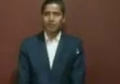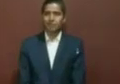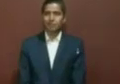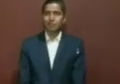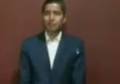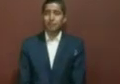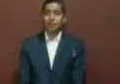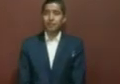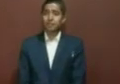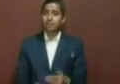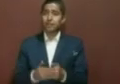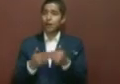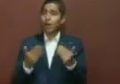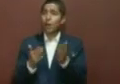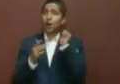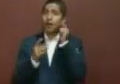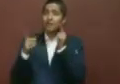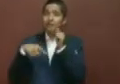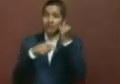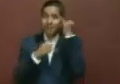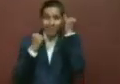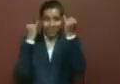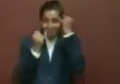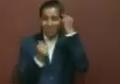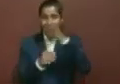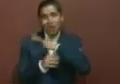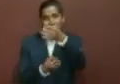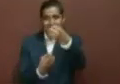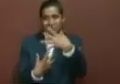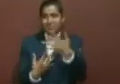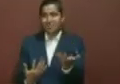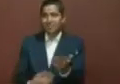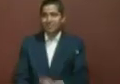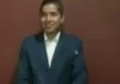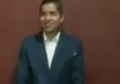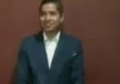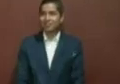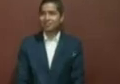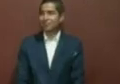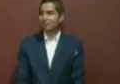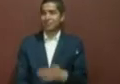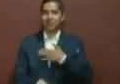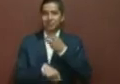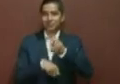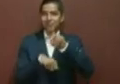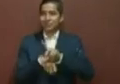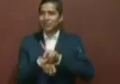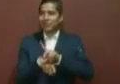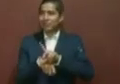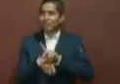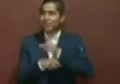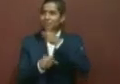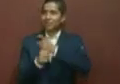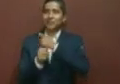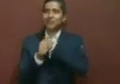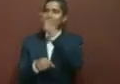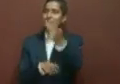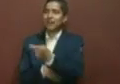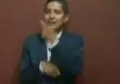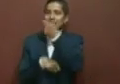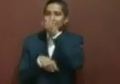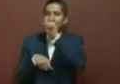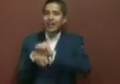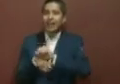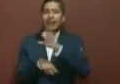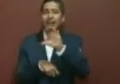Ahora que sí, ¿tiene usted alguna idea? Gobernador, pues buenos días. Primero, acá, preguntarle al secretario Claudio